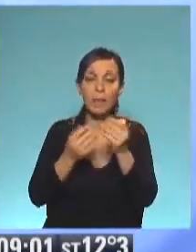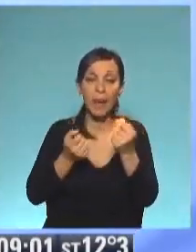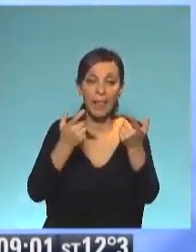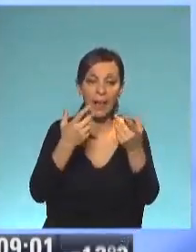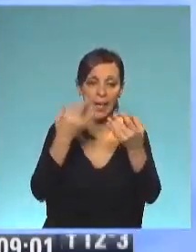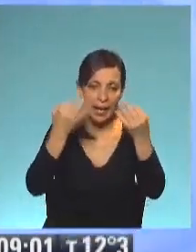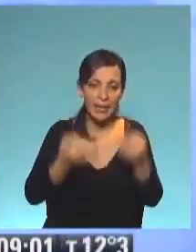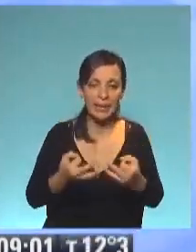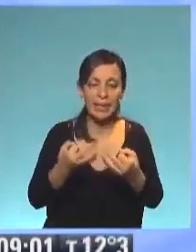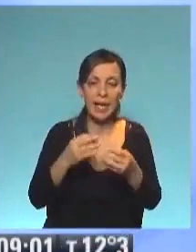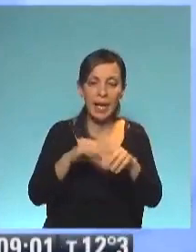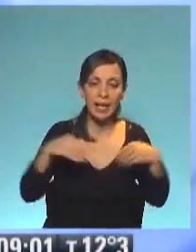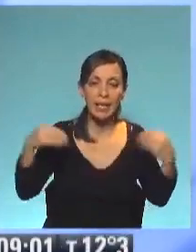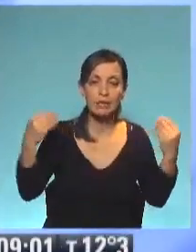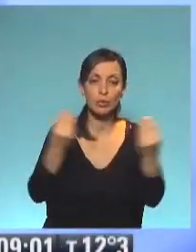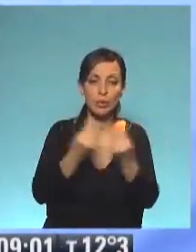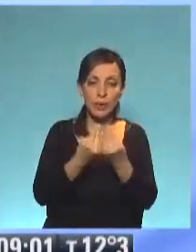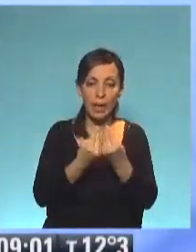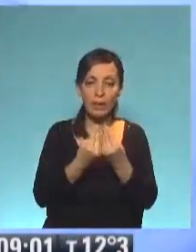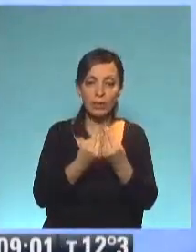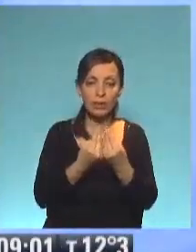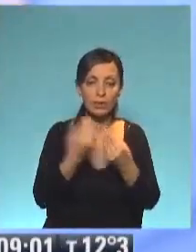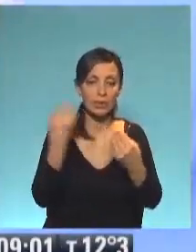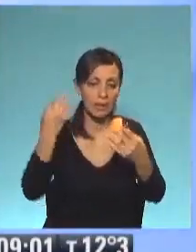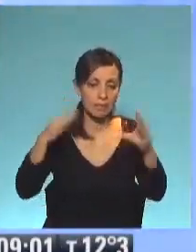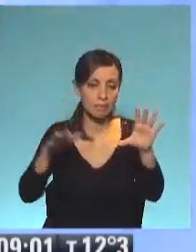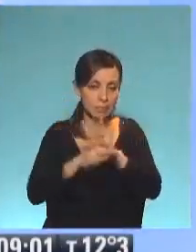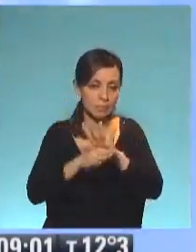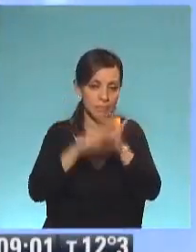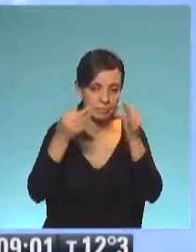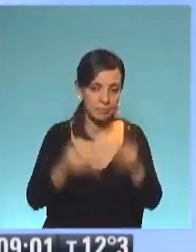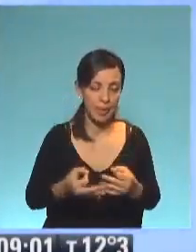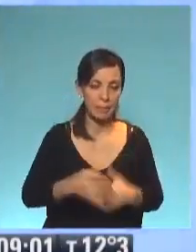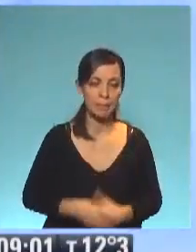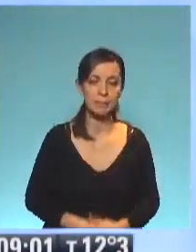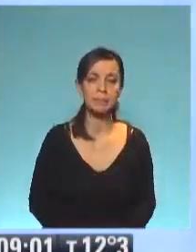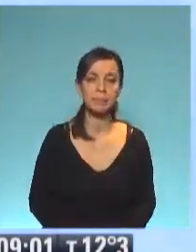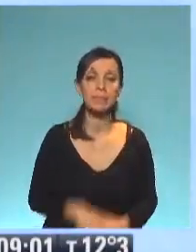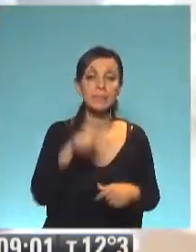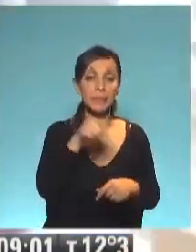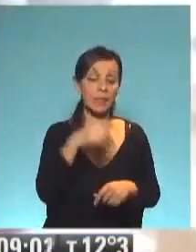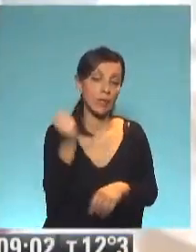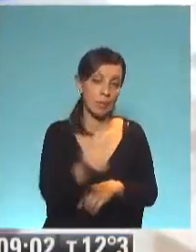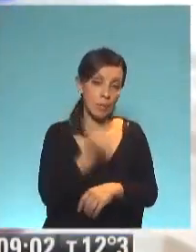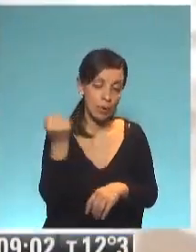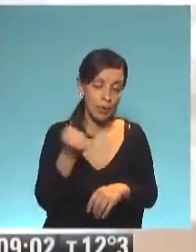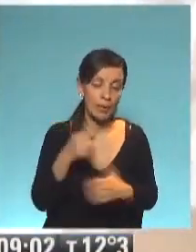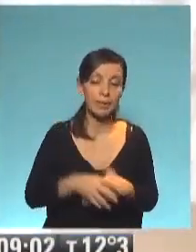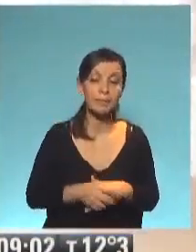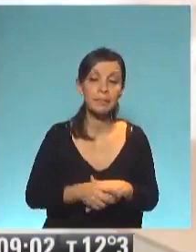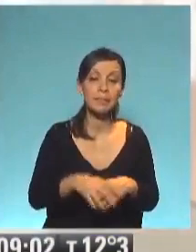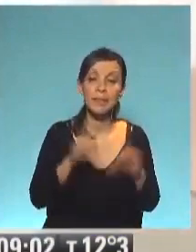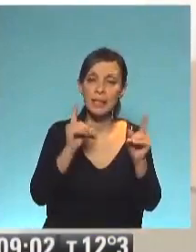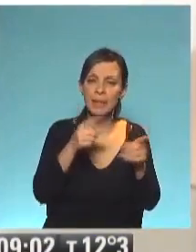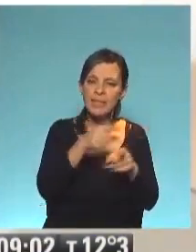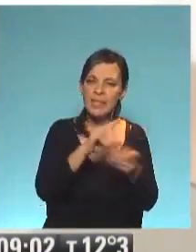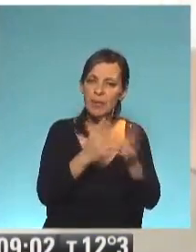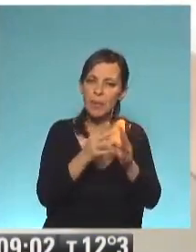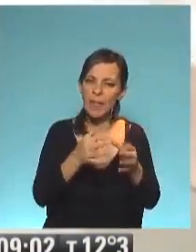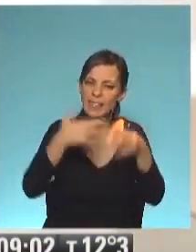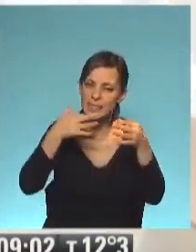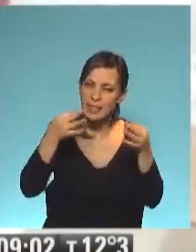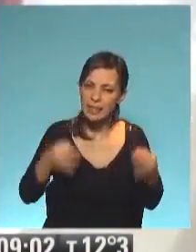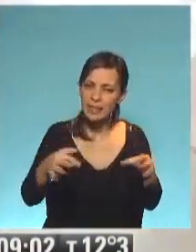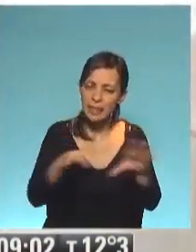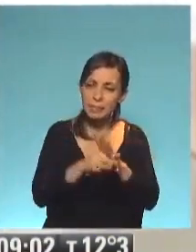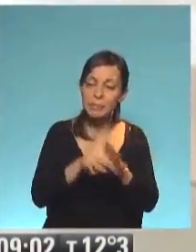que demos, digamos, sean válidos. Es importantísimo. Y esa certeza de la que nos habla Alexis es